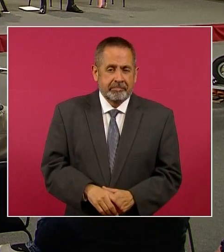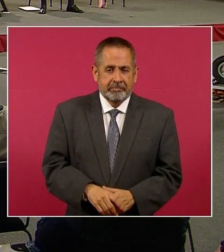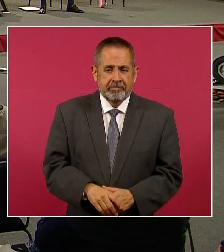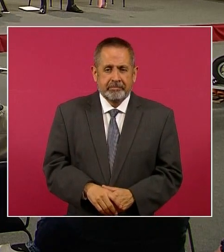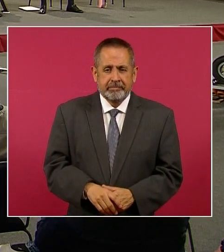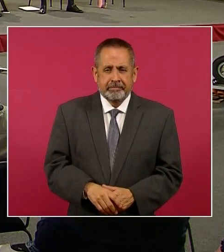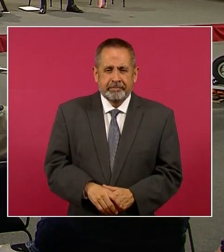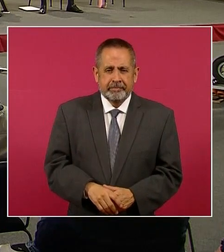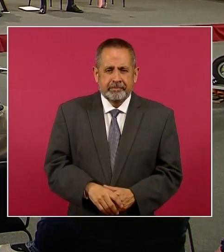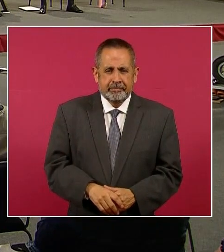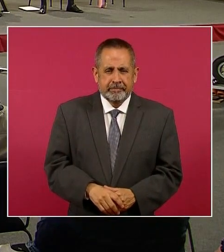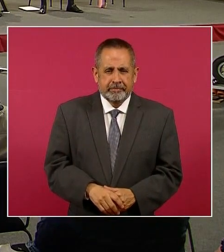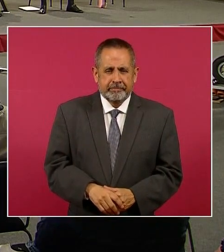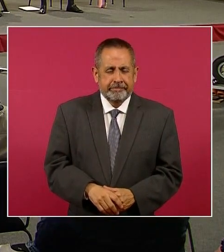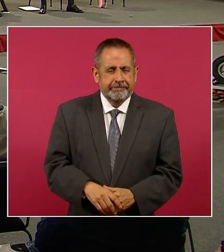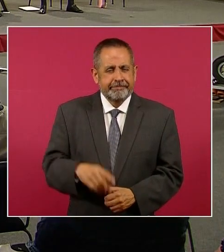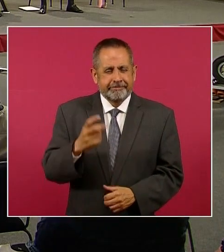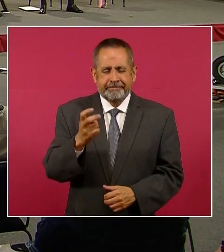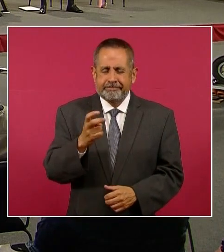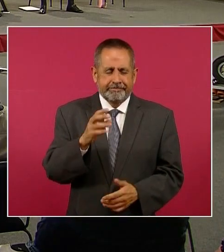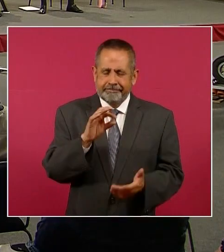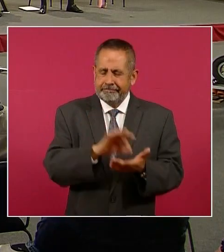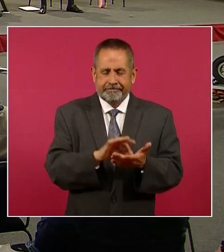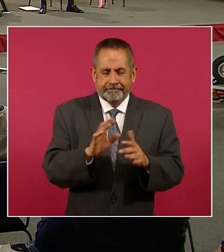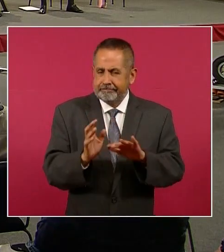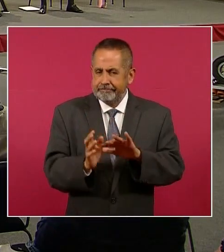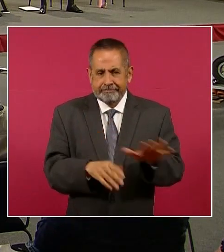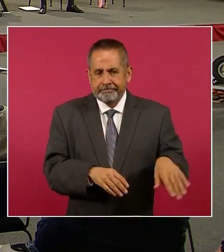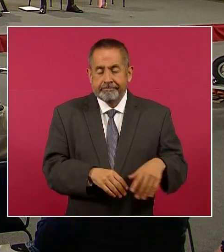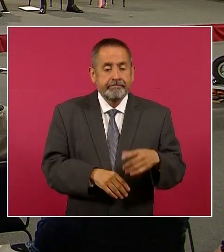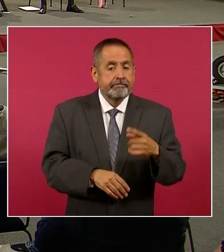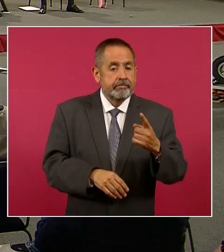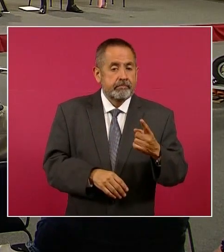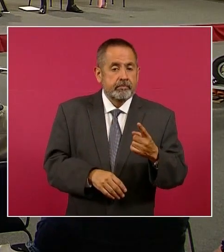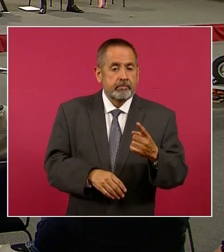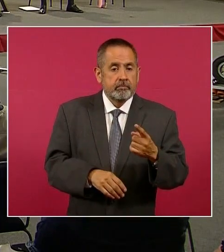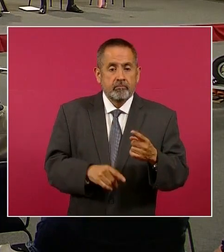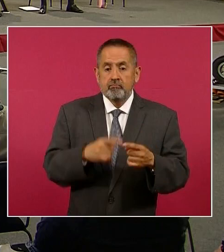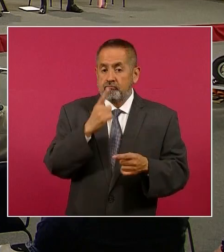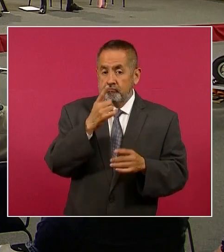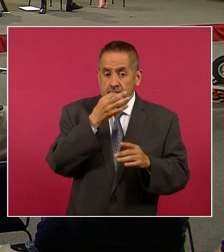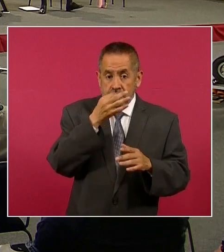la dejamos sobre esto, pero les va una nota